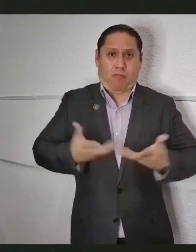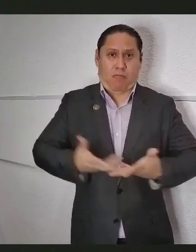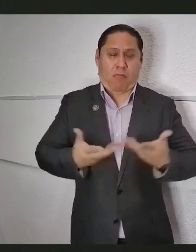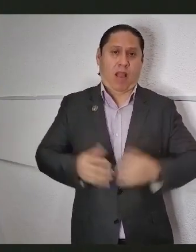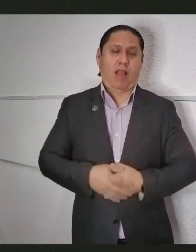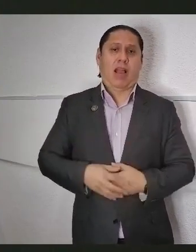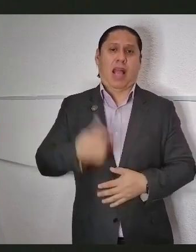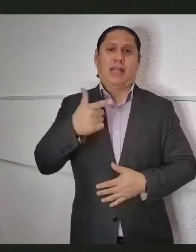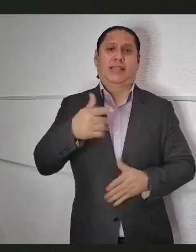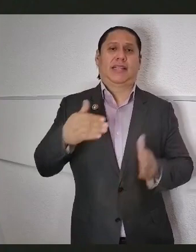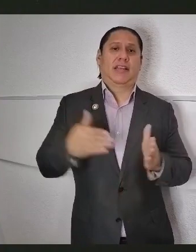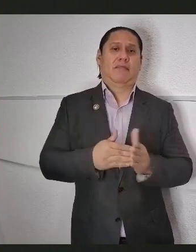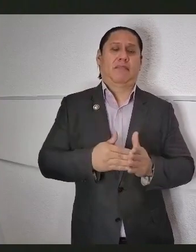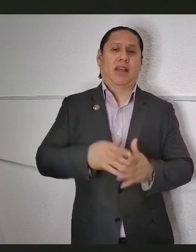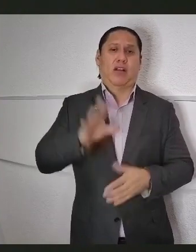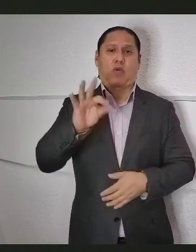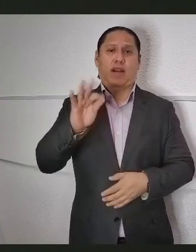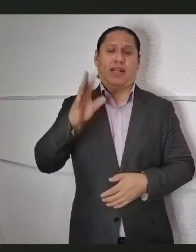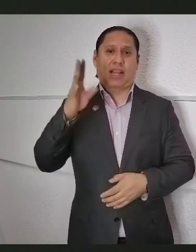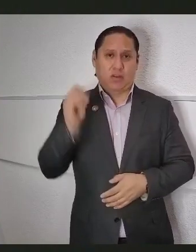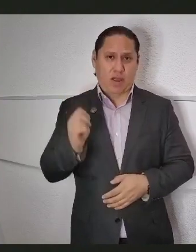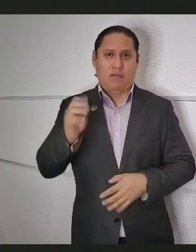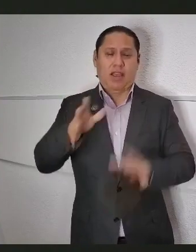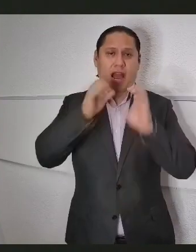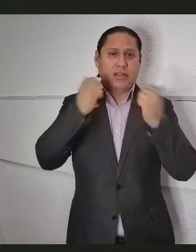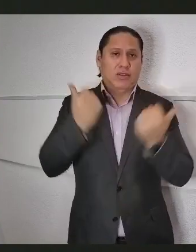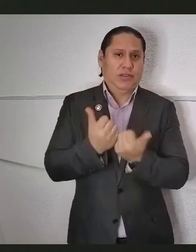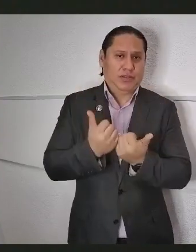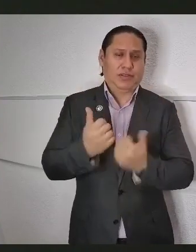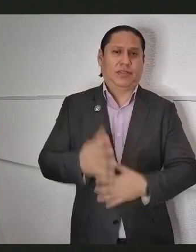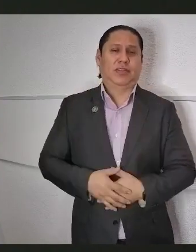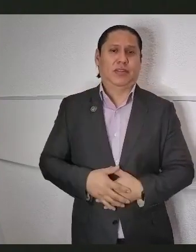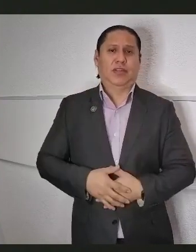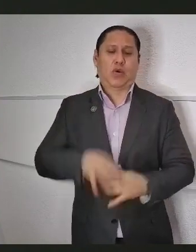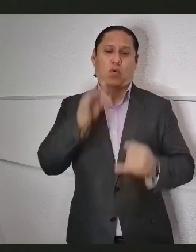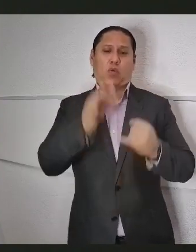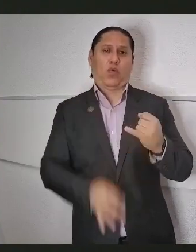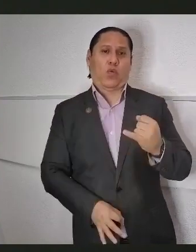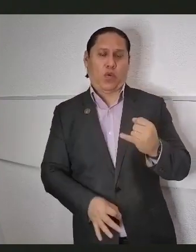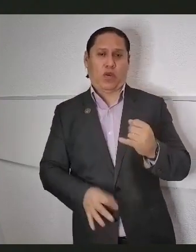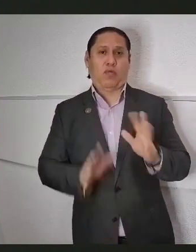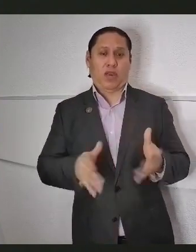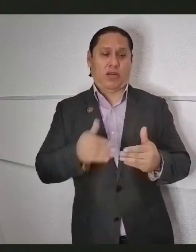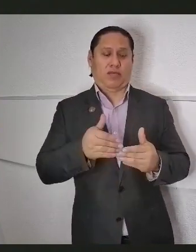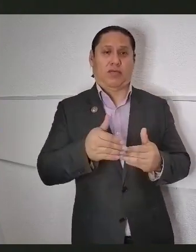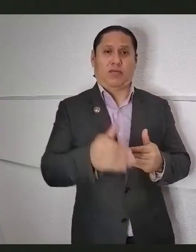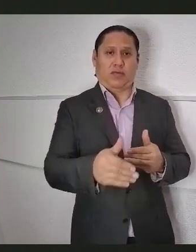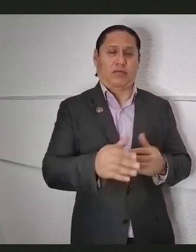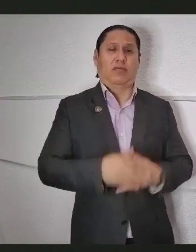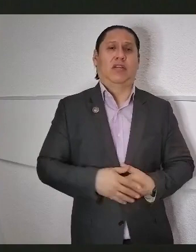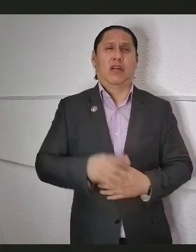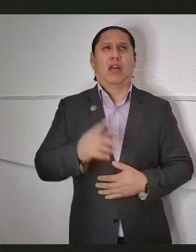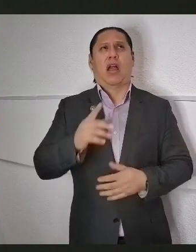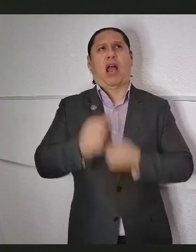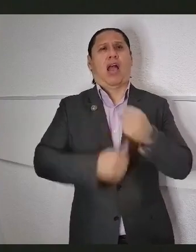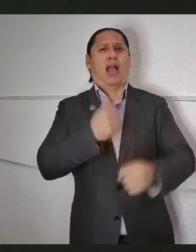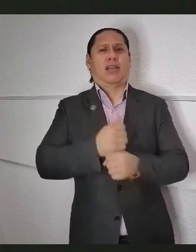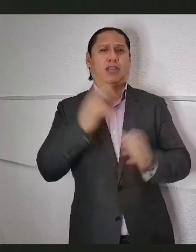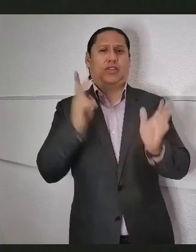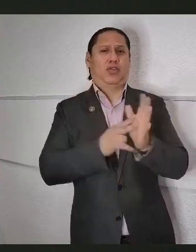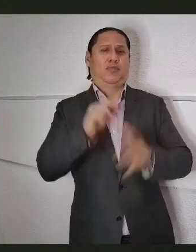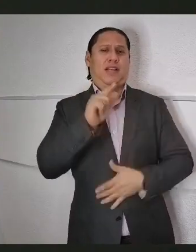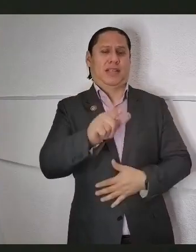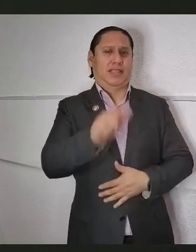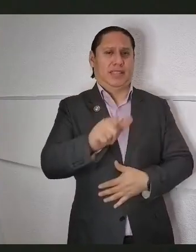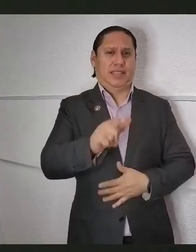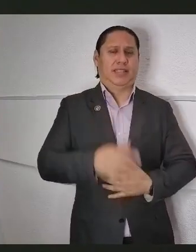a 7,049 propiedades sociales. El último censo agropecuario consta en el año